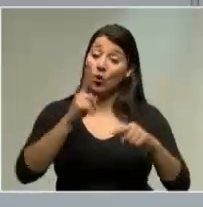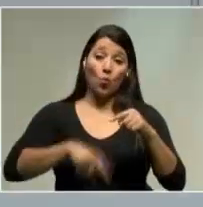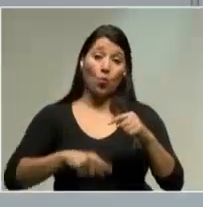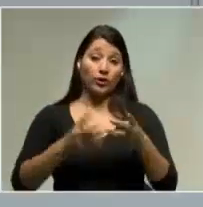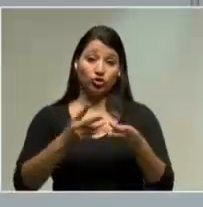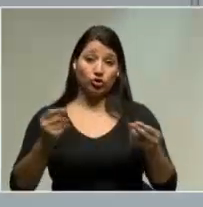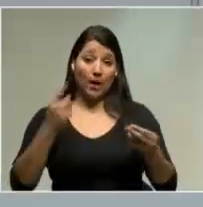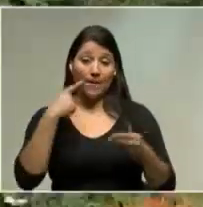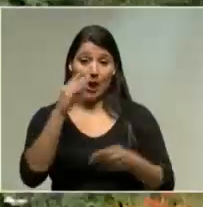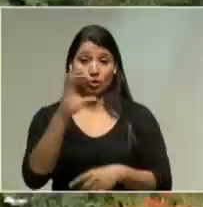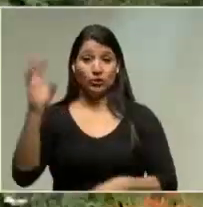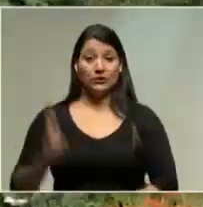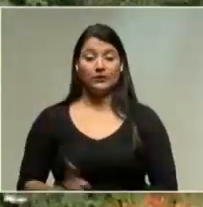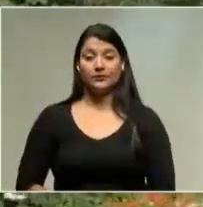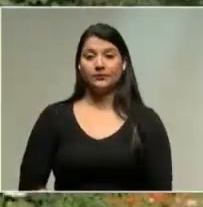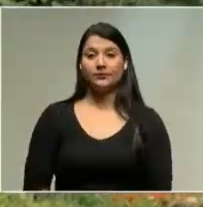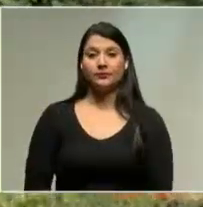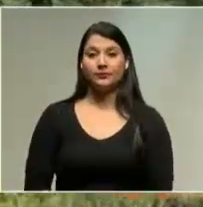para el país.